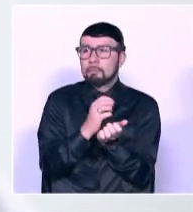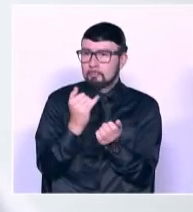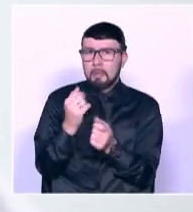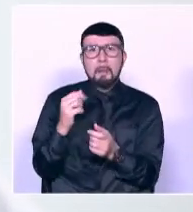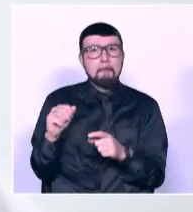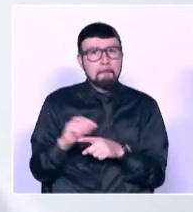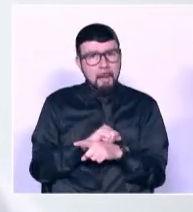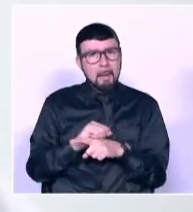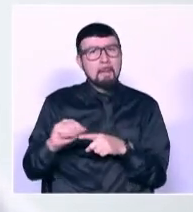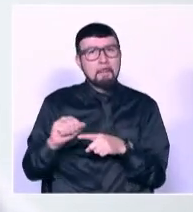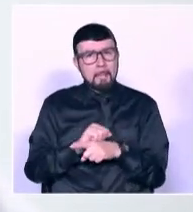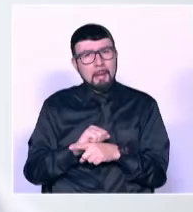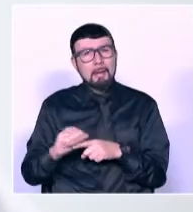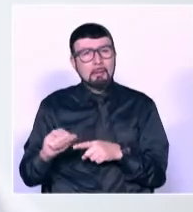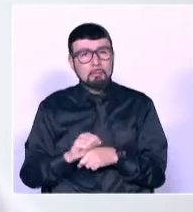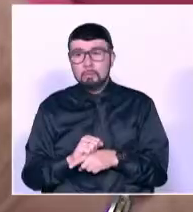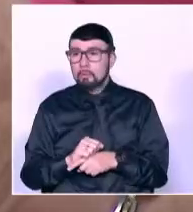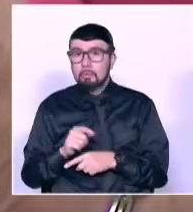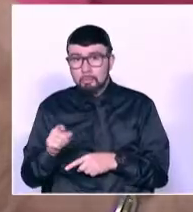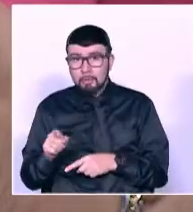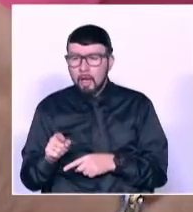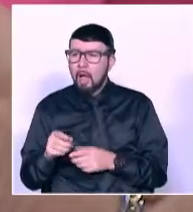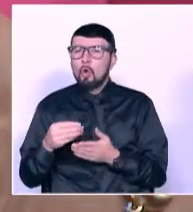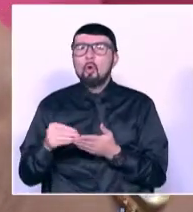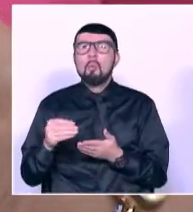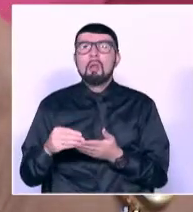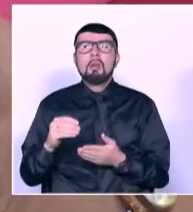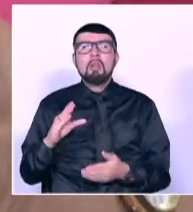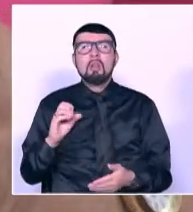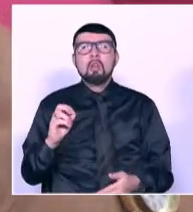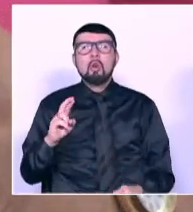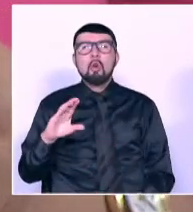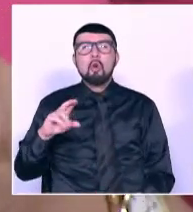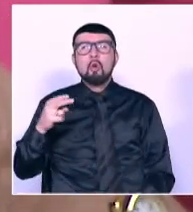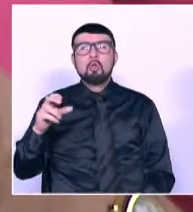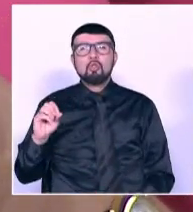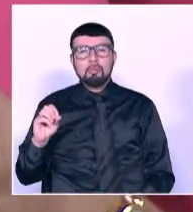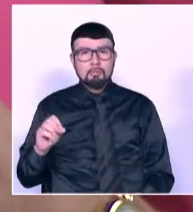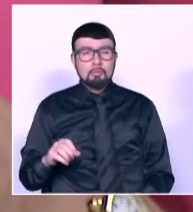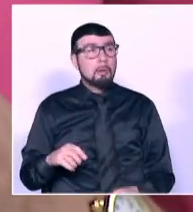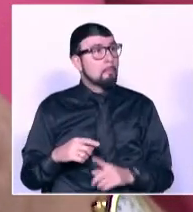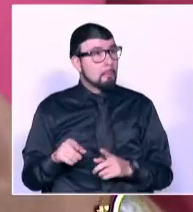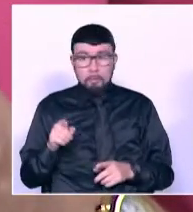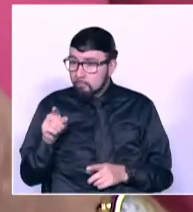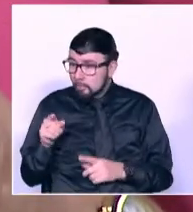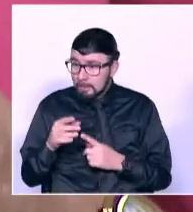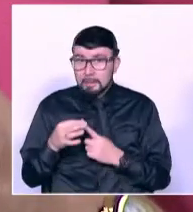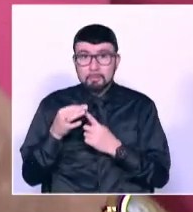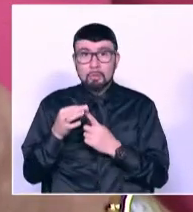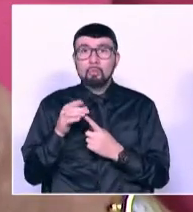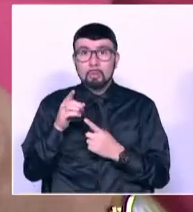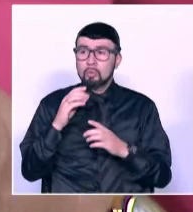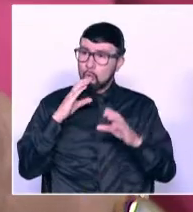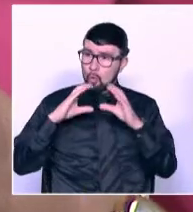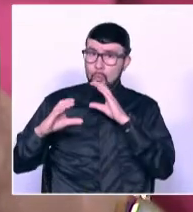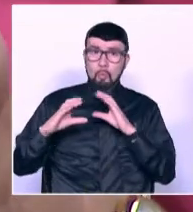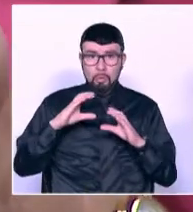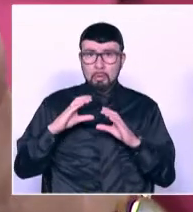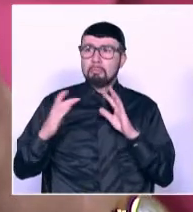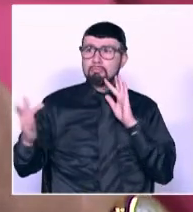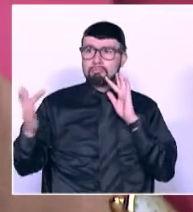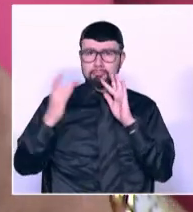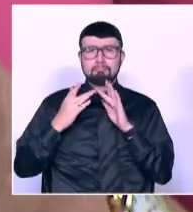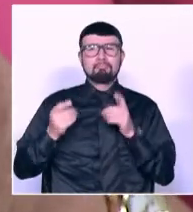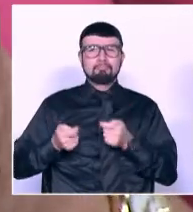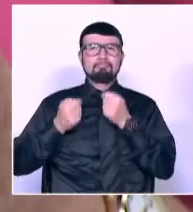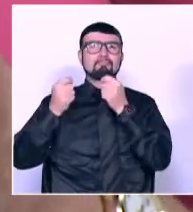podría realizar con un corchito. Pero estos hiperboloides, pues si ustedes se comunican con nosotros, se los podemos